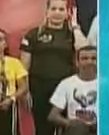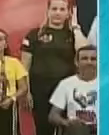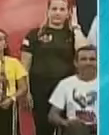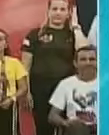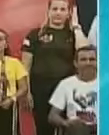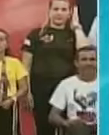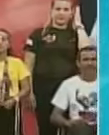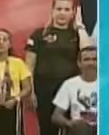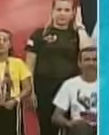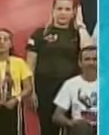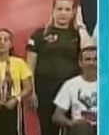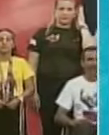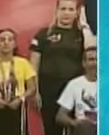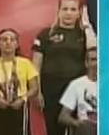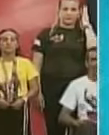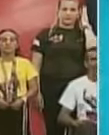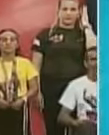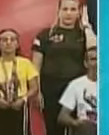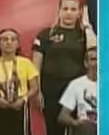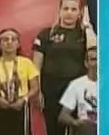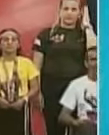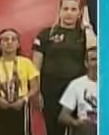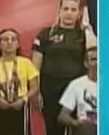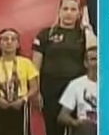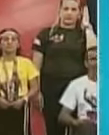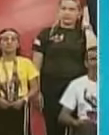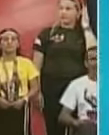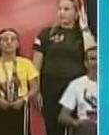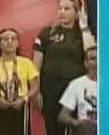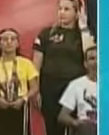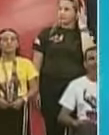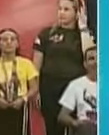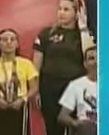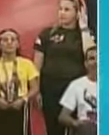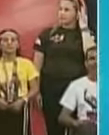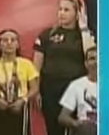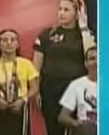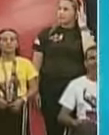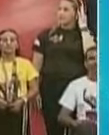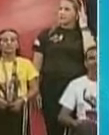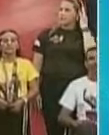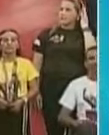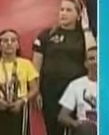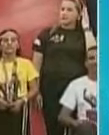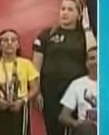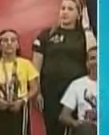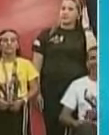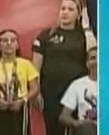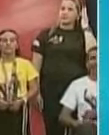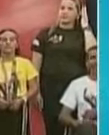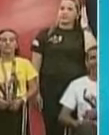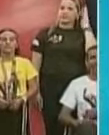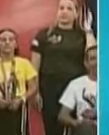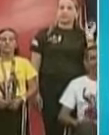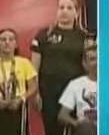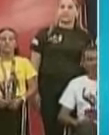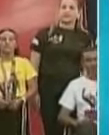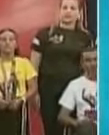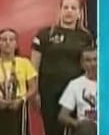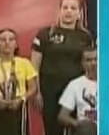fascistas, a la extrema derecha en Venezuela, no